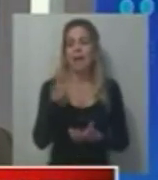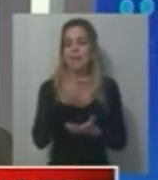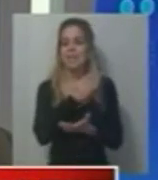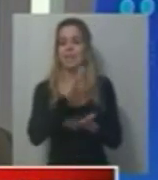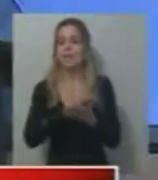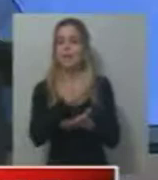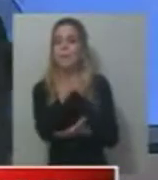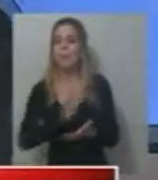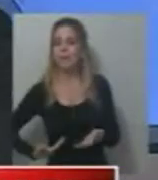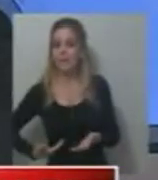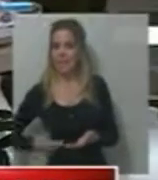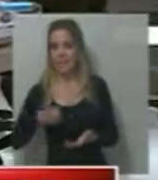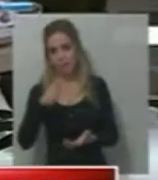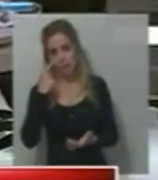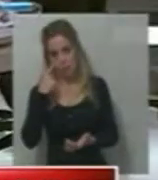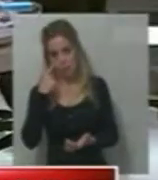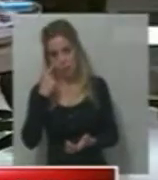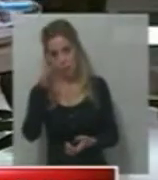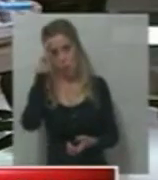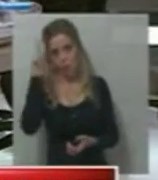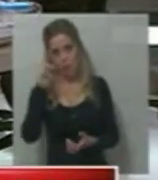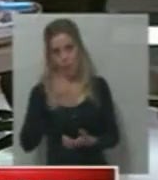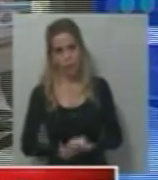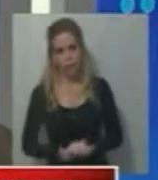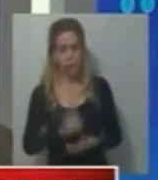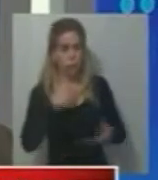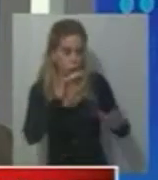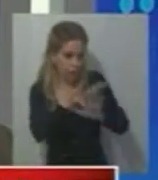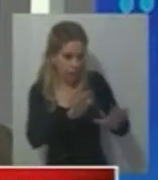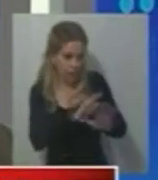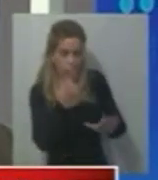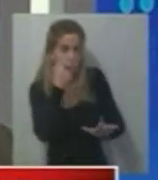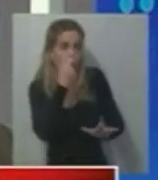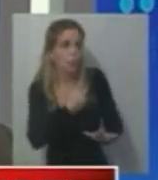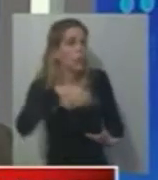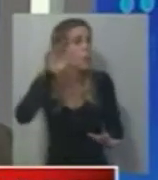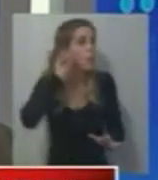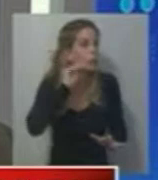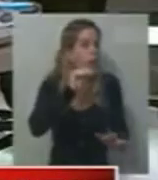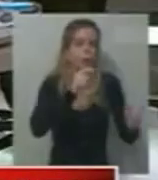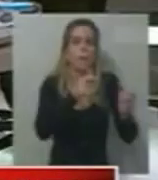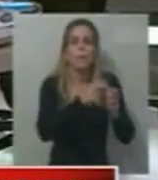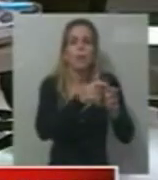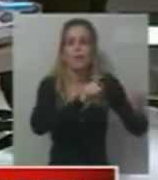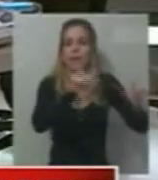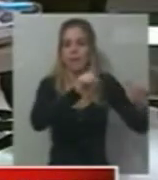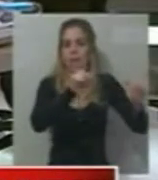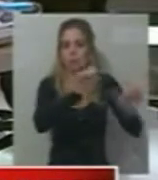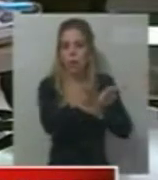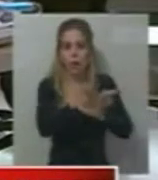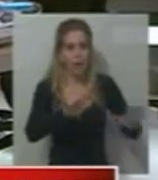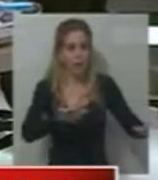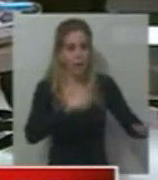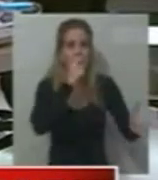y repetirlo peor todavía. No, yo no repito nada. Digo, estemos atentos a las cosas que se dicen. Yo no. Las cosas que se dicen no se dicen por periodistas. Los